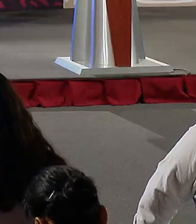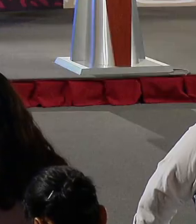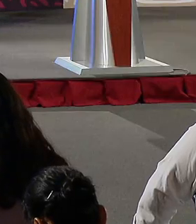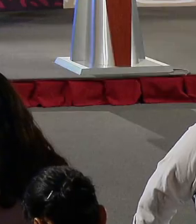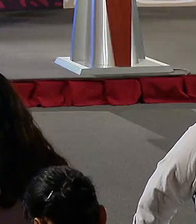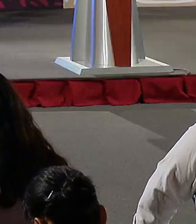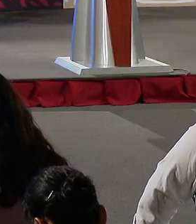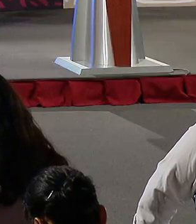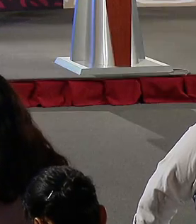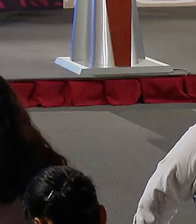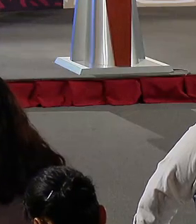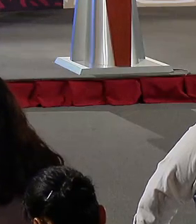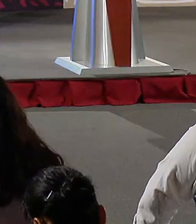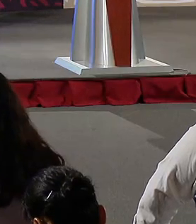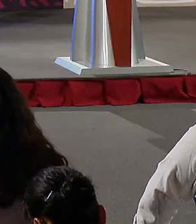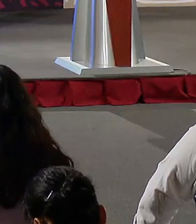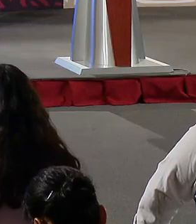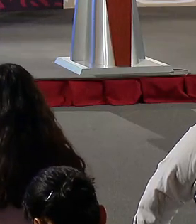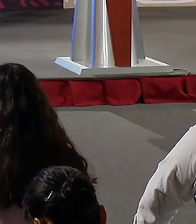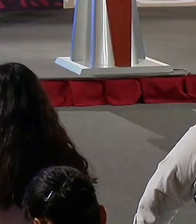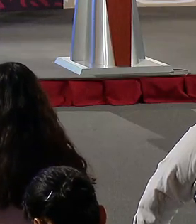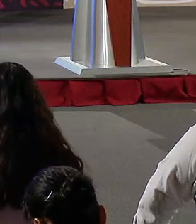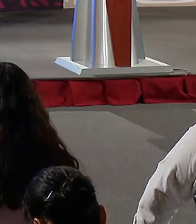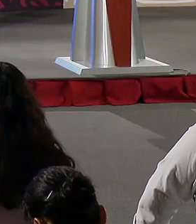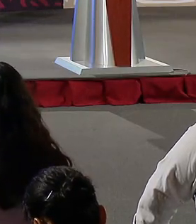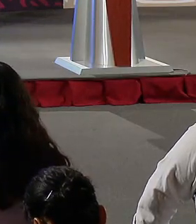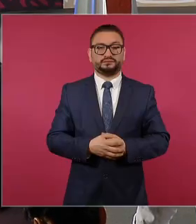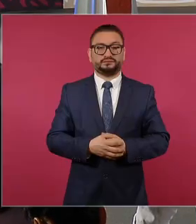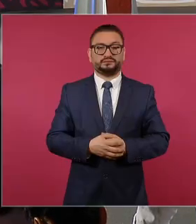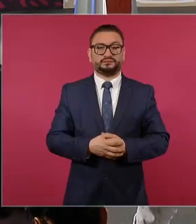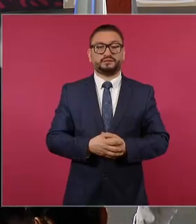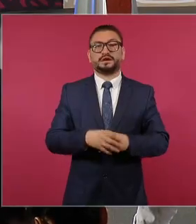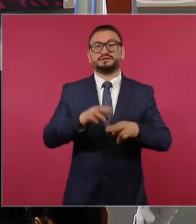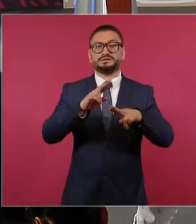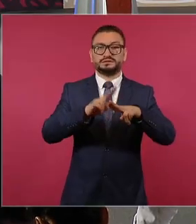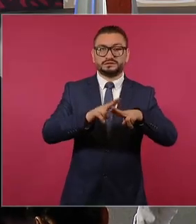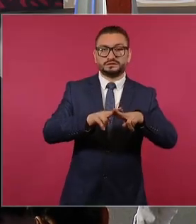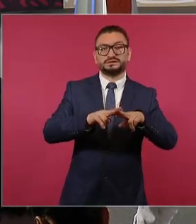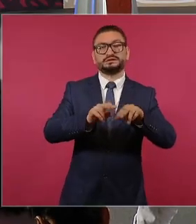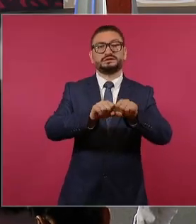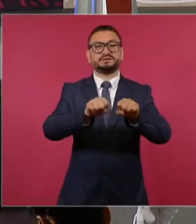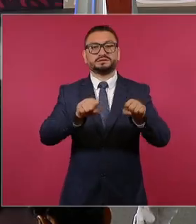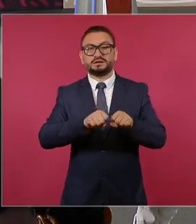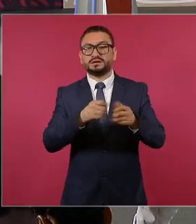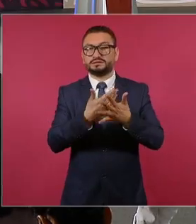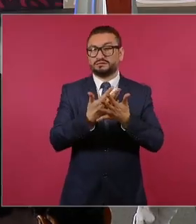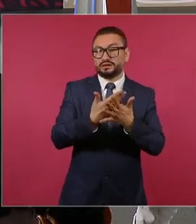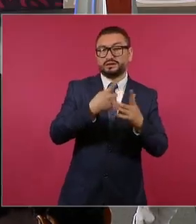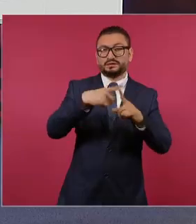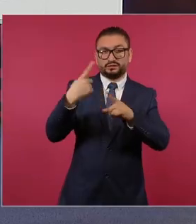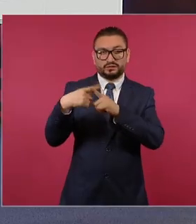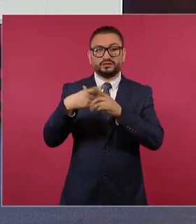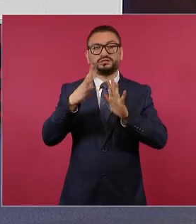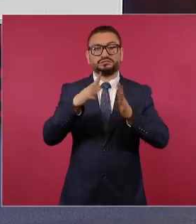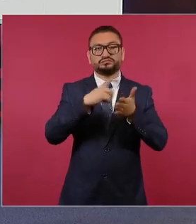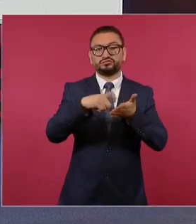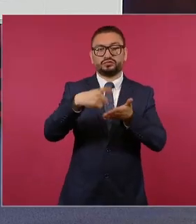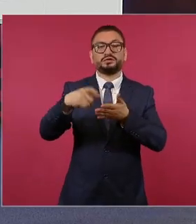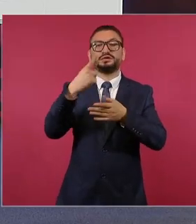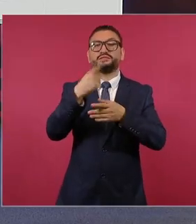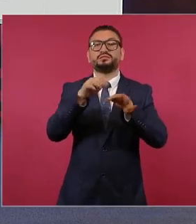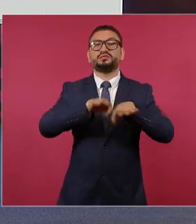exploración, los escritorios para los interrogatorios, las mismas sillas o en las salas de espera. Y algo muy importante, ha